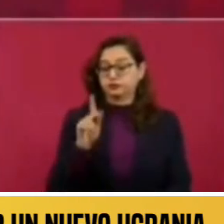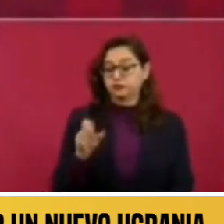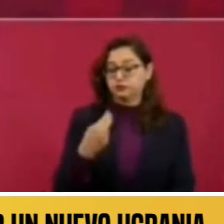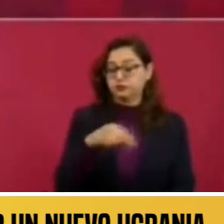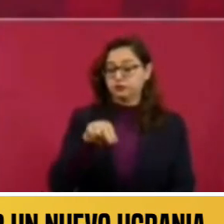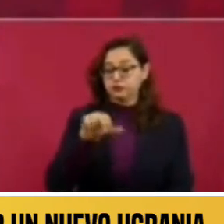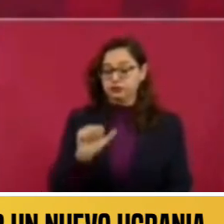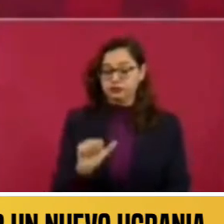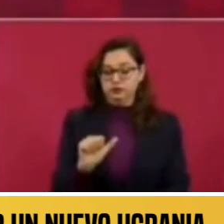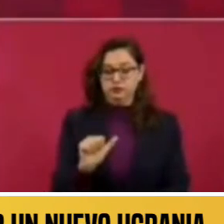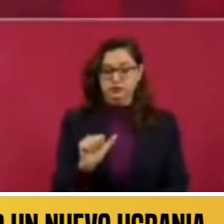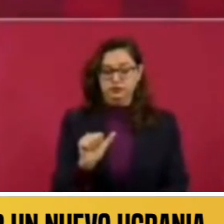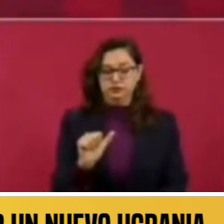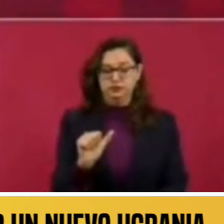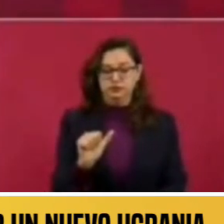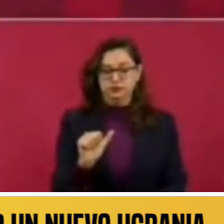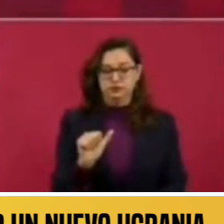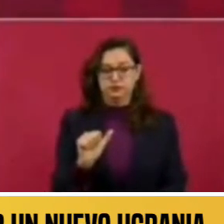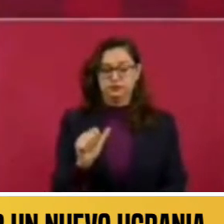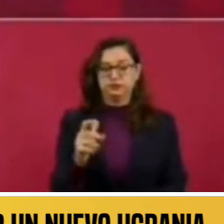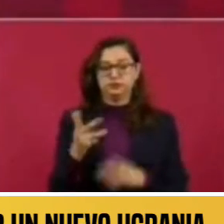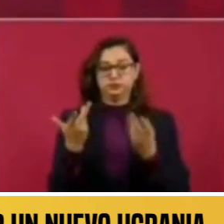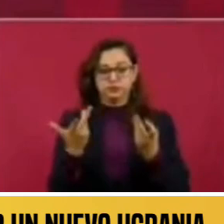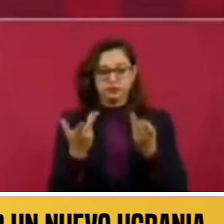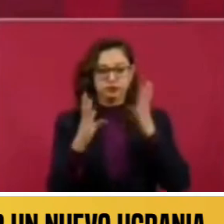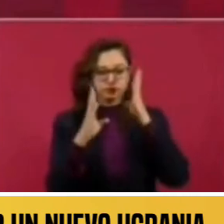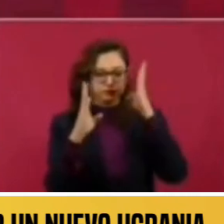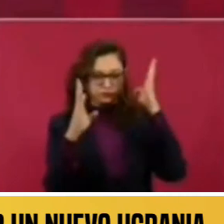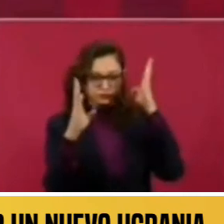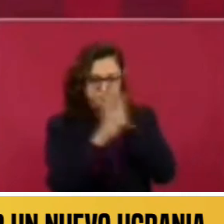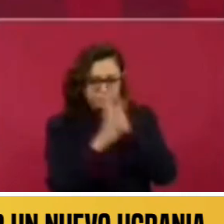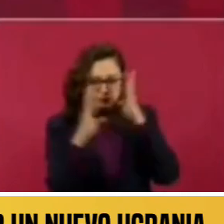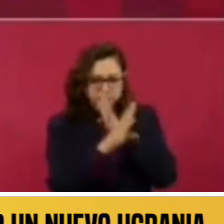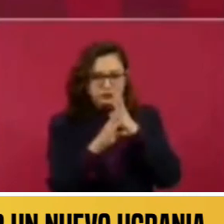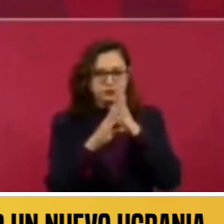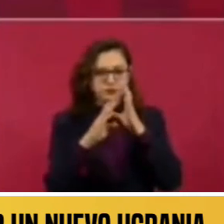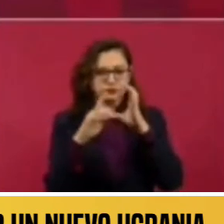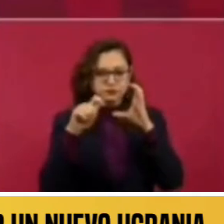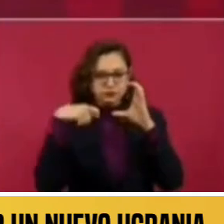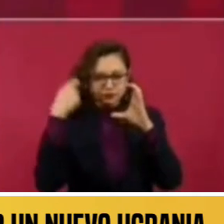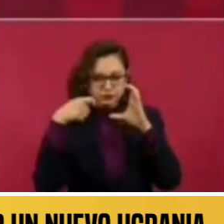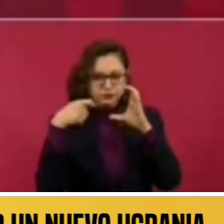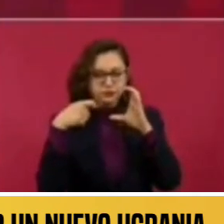espiaba, ¿no? Se grababa a dirigentes?